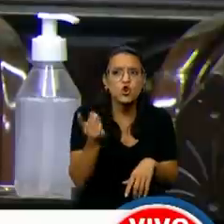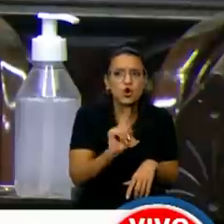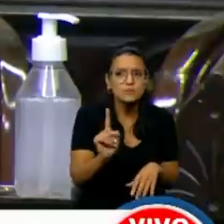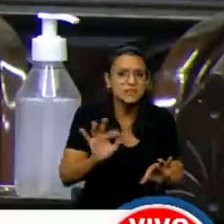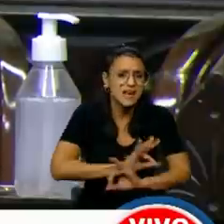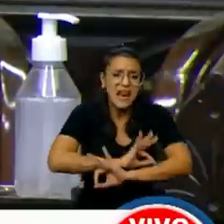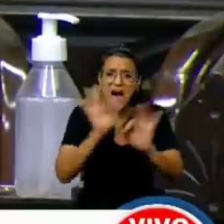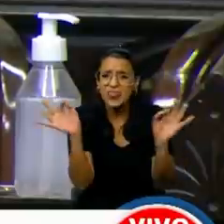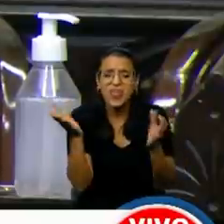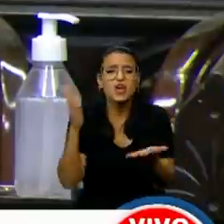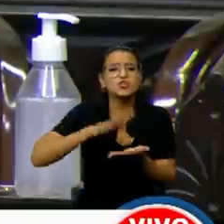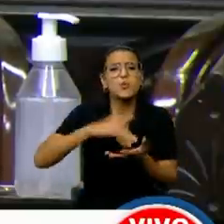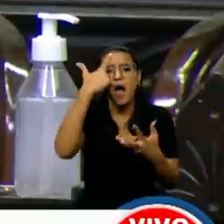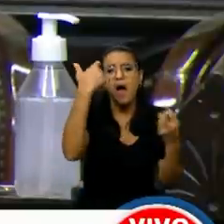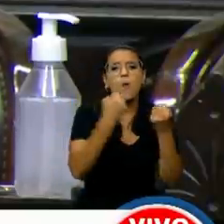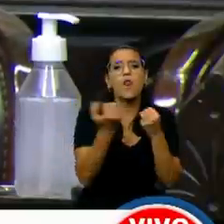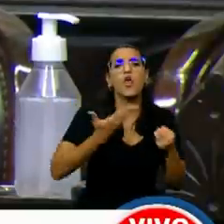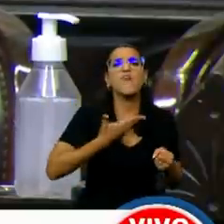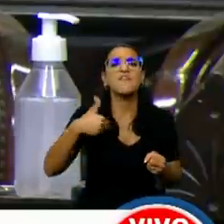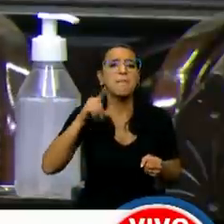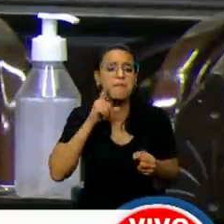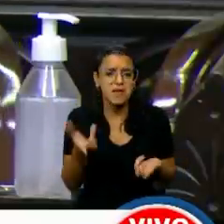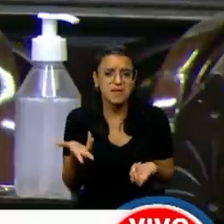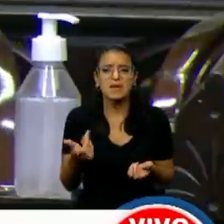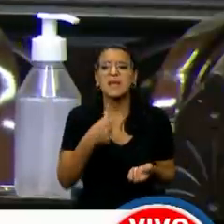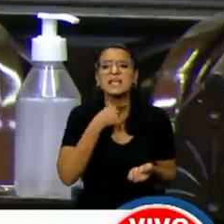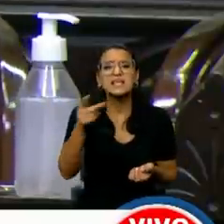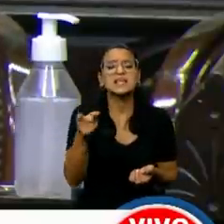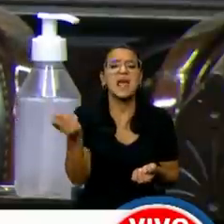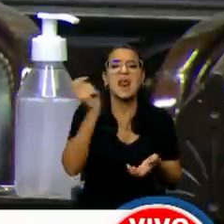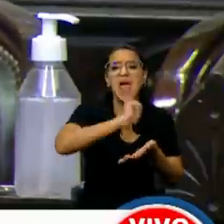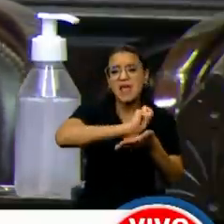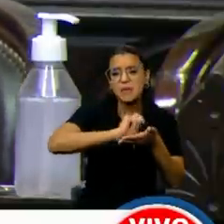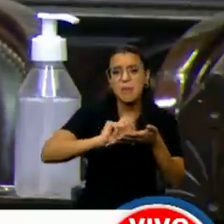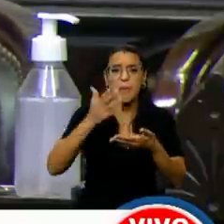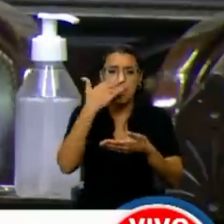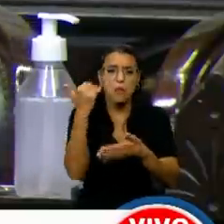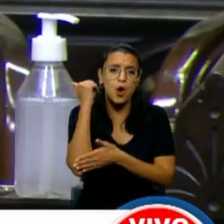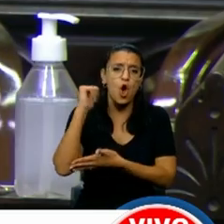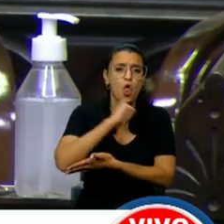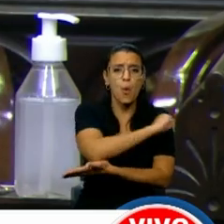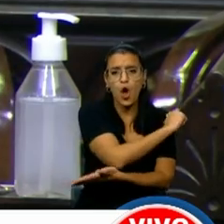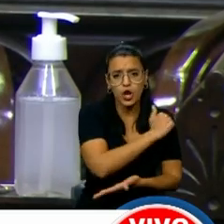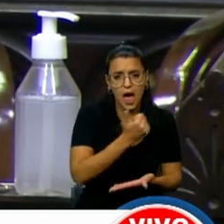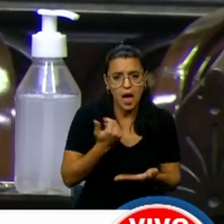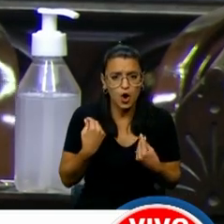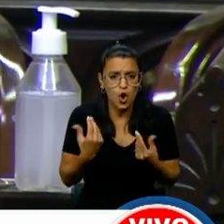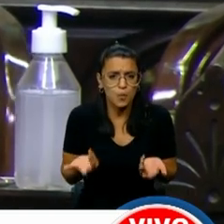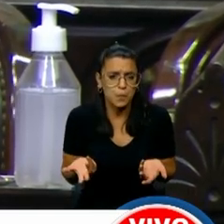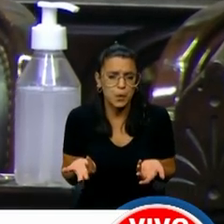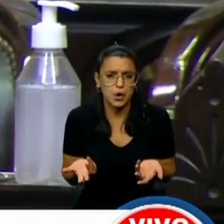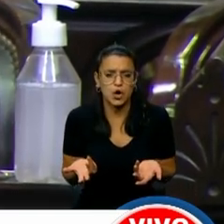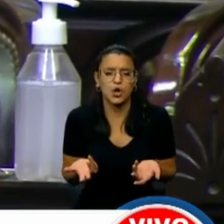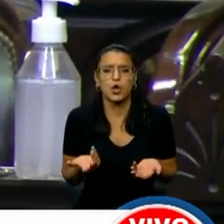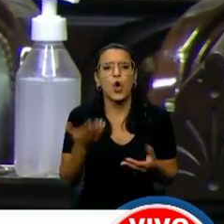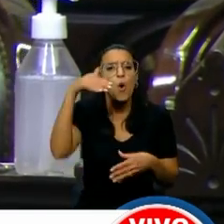nada del acuerdo del fmi pretenden que escribamos con la mano lo que vamos a borrar con el codo cómo